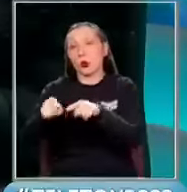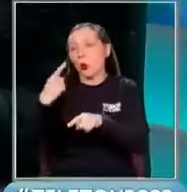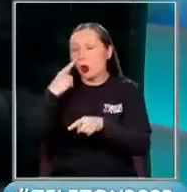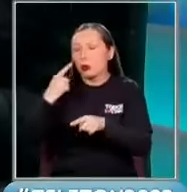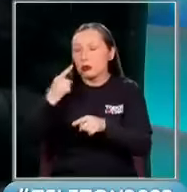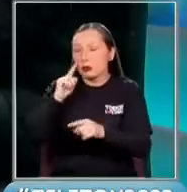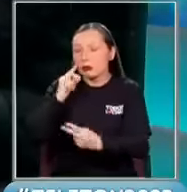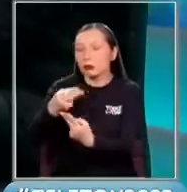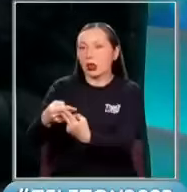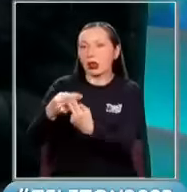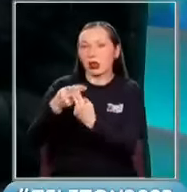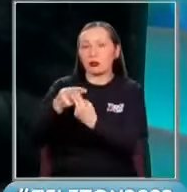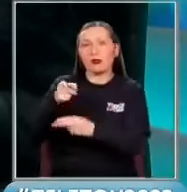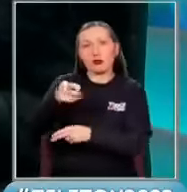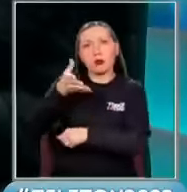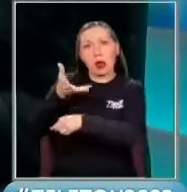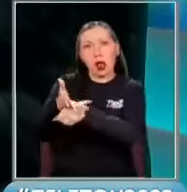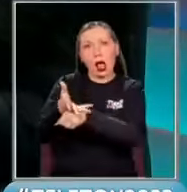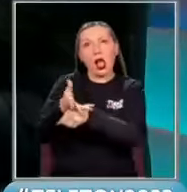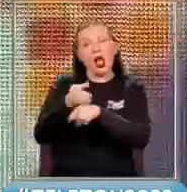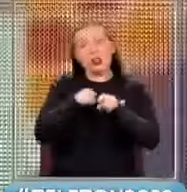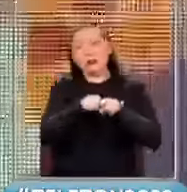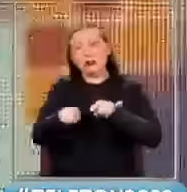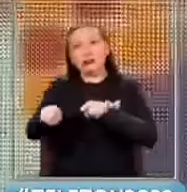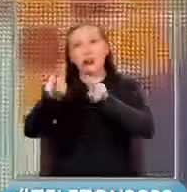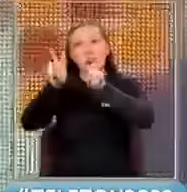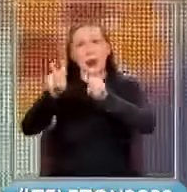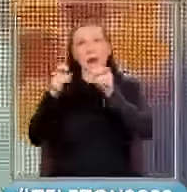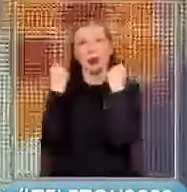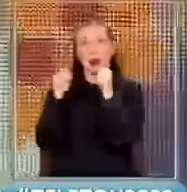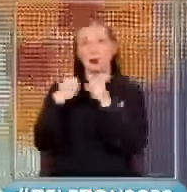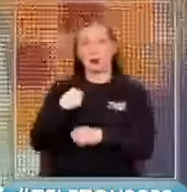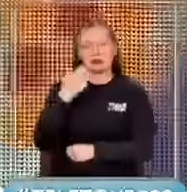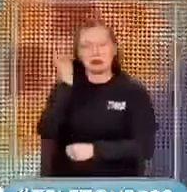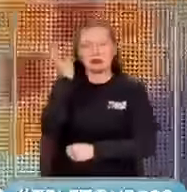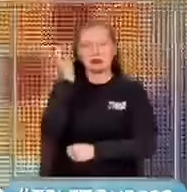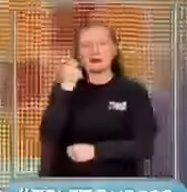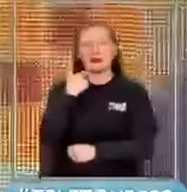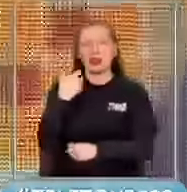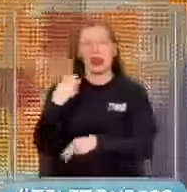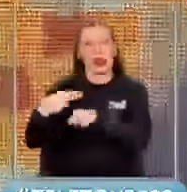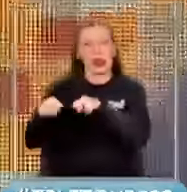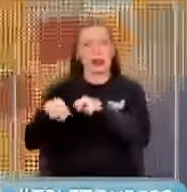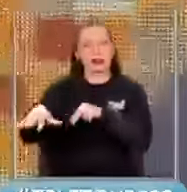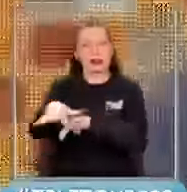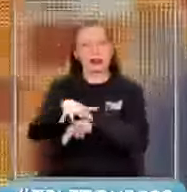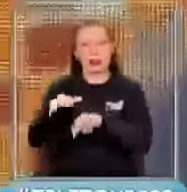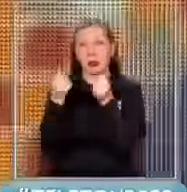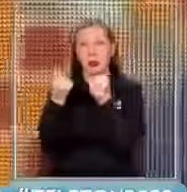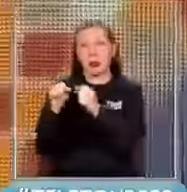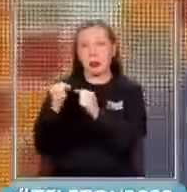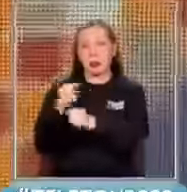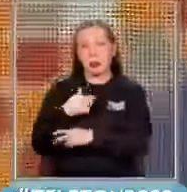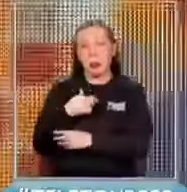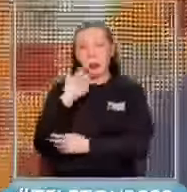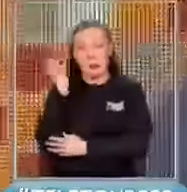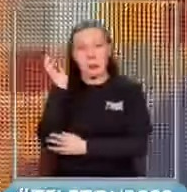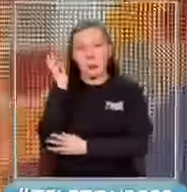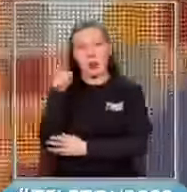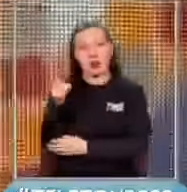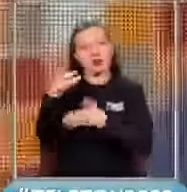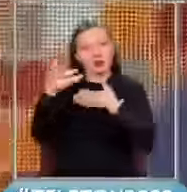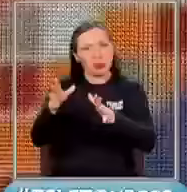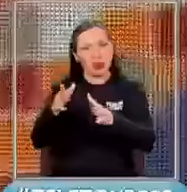Teletón y que ellos tenían también una rama de deporte. Entonces yo no entendía muy bien a qué se trataba, porque si ellos ya